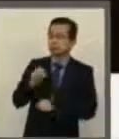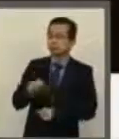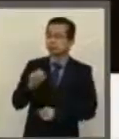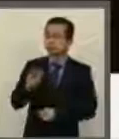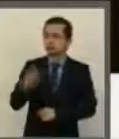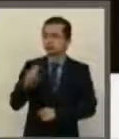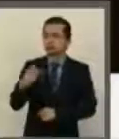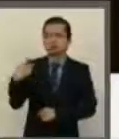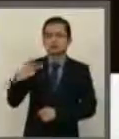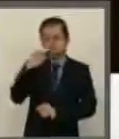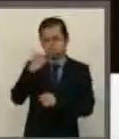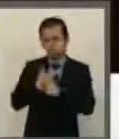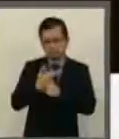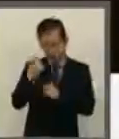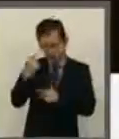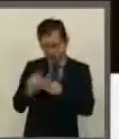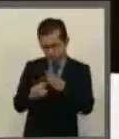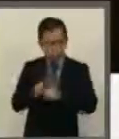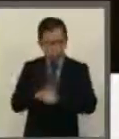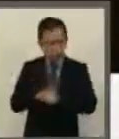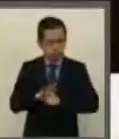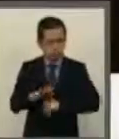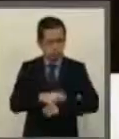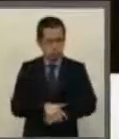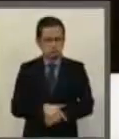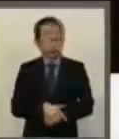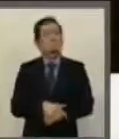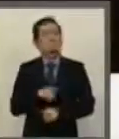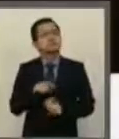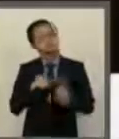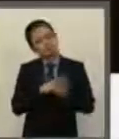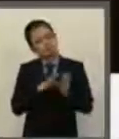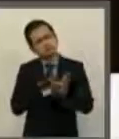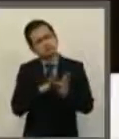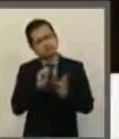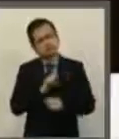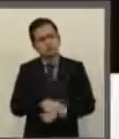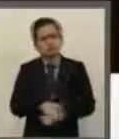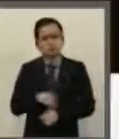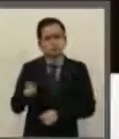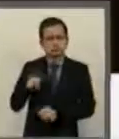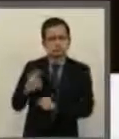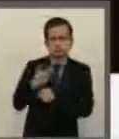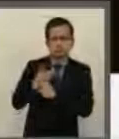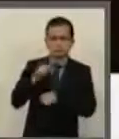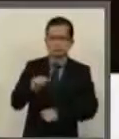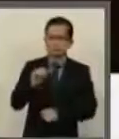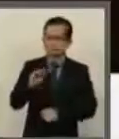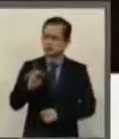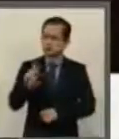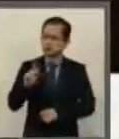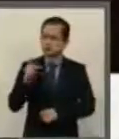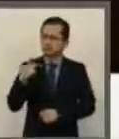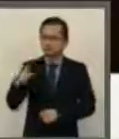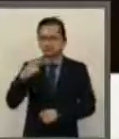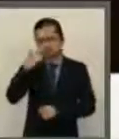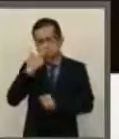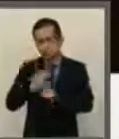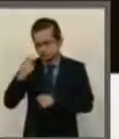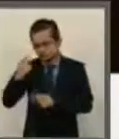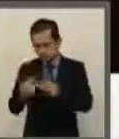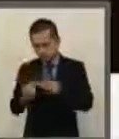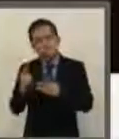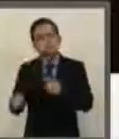Función Pública. Primero, que la Secretaría tiene como facultad organizar